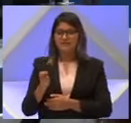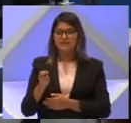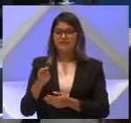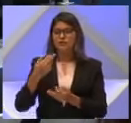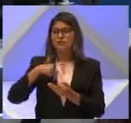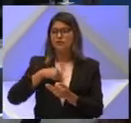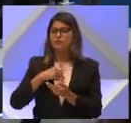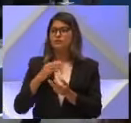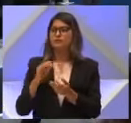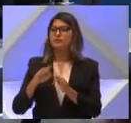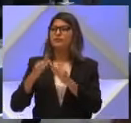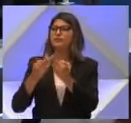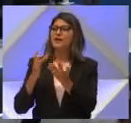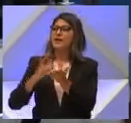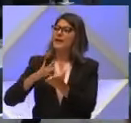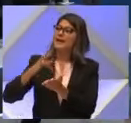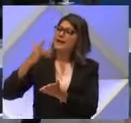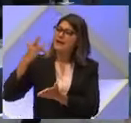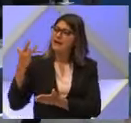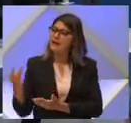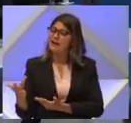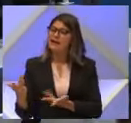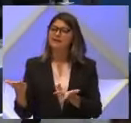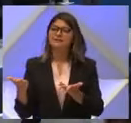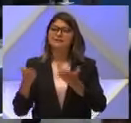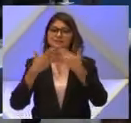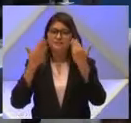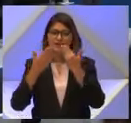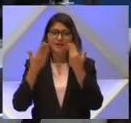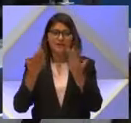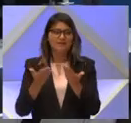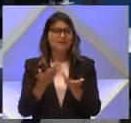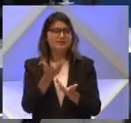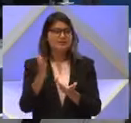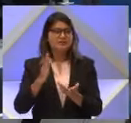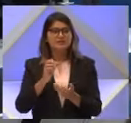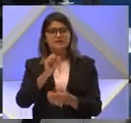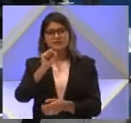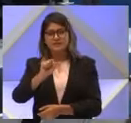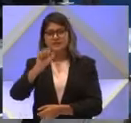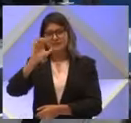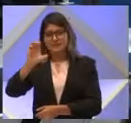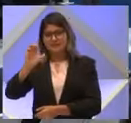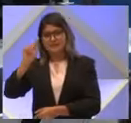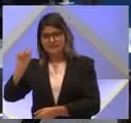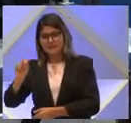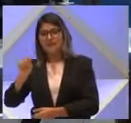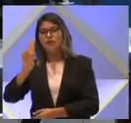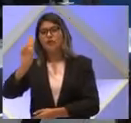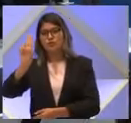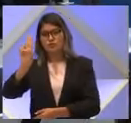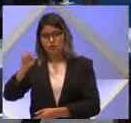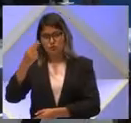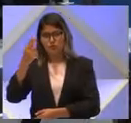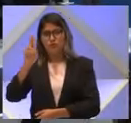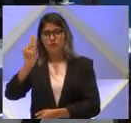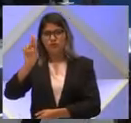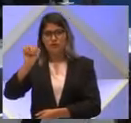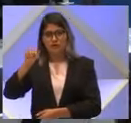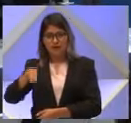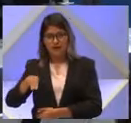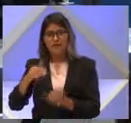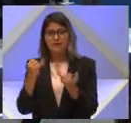agradecer en especial a la subsecretaría de comunicaciones a la una este foro que